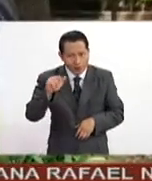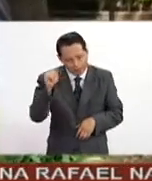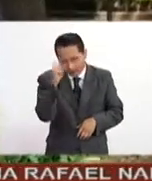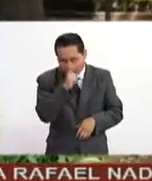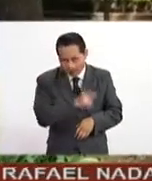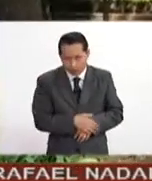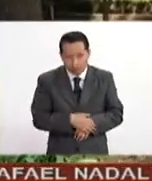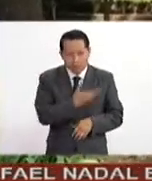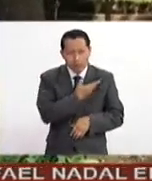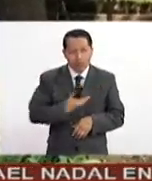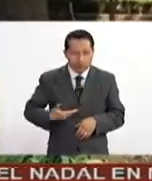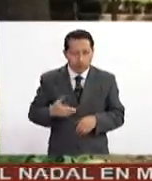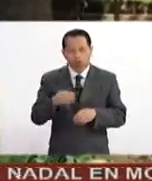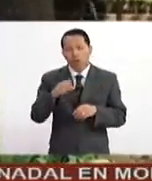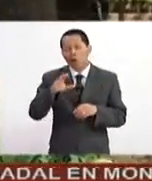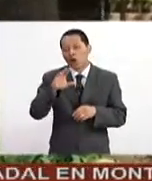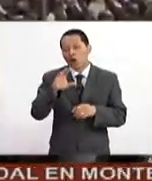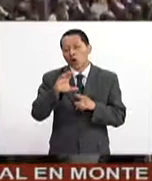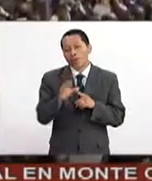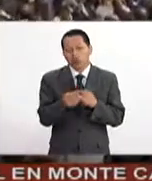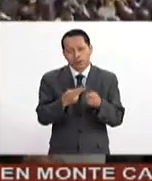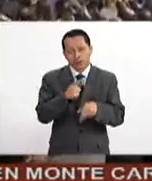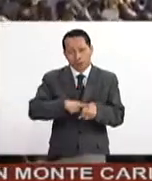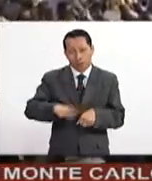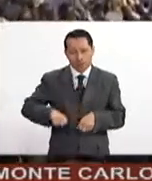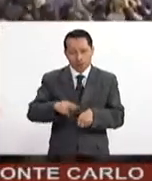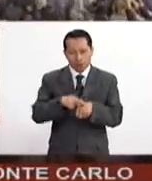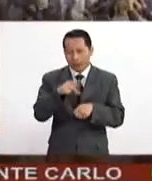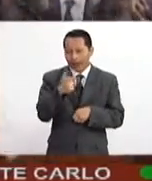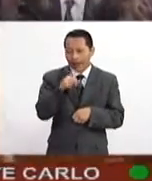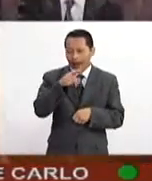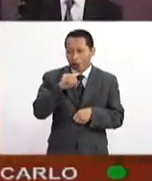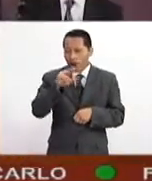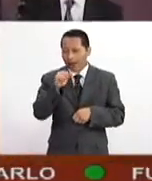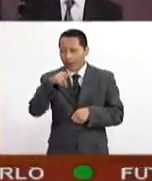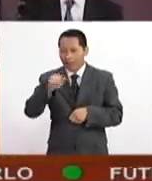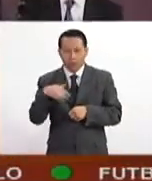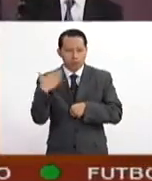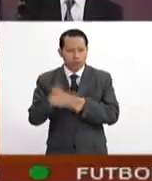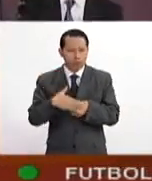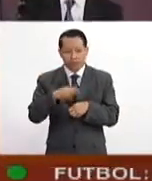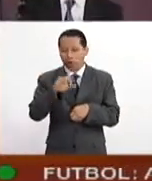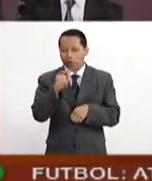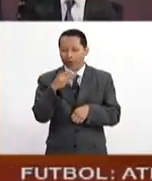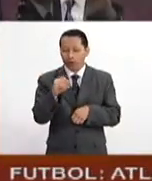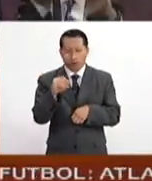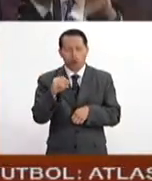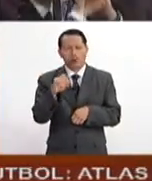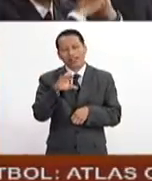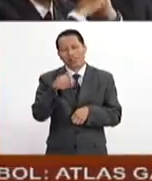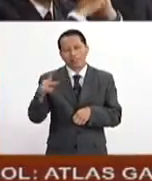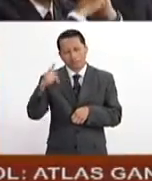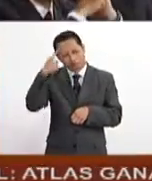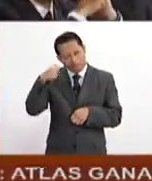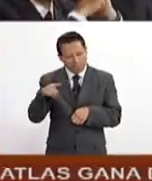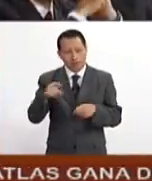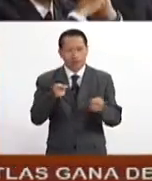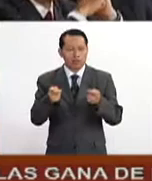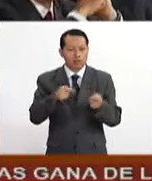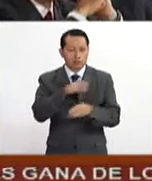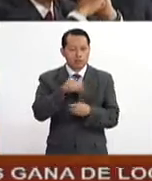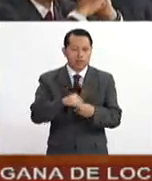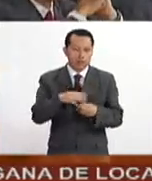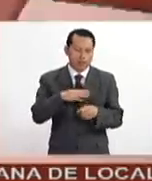El presidente de la Comisión Nacional de Gobernadores, Graco Ramírez, presentará un código de conducta para regir la actuación de los